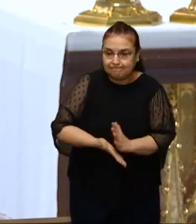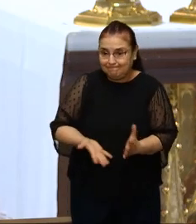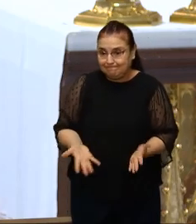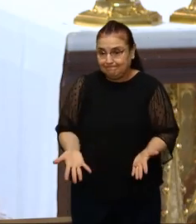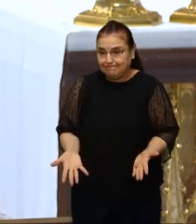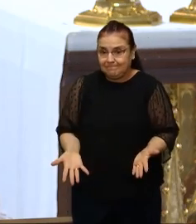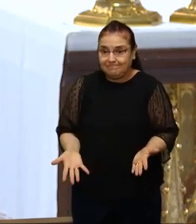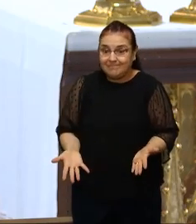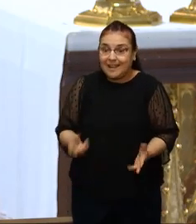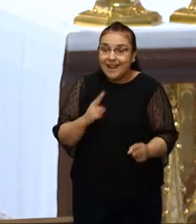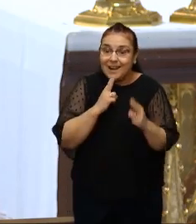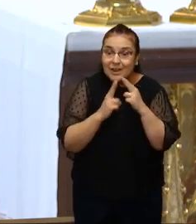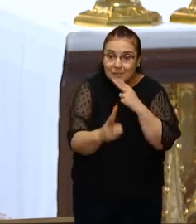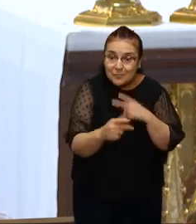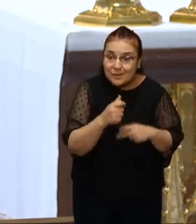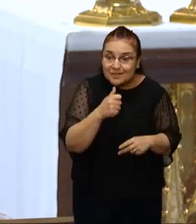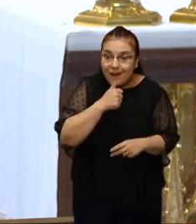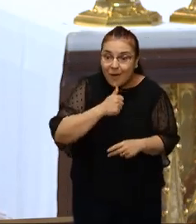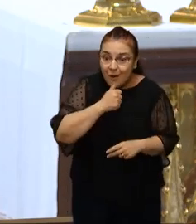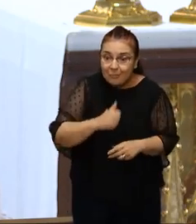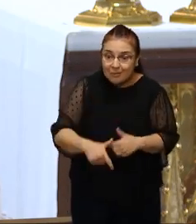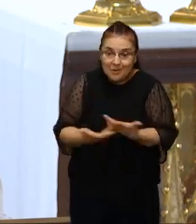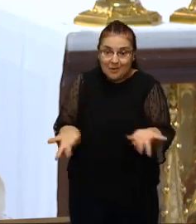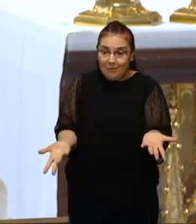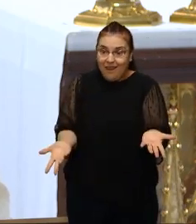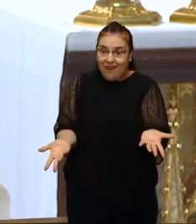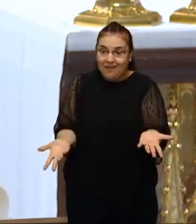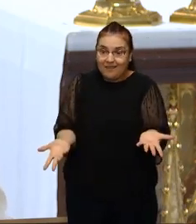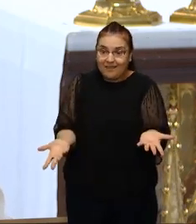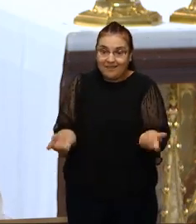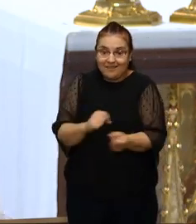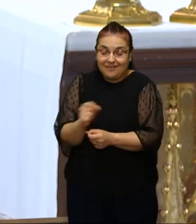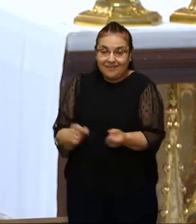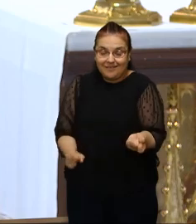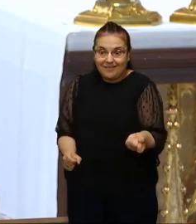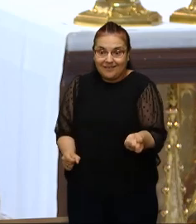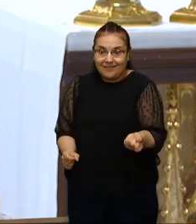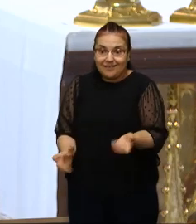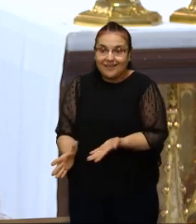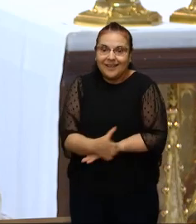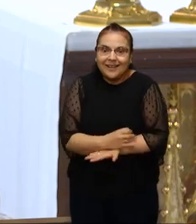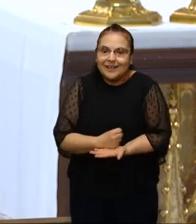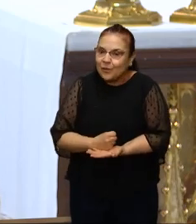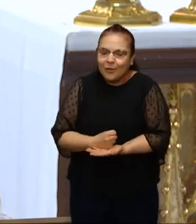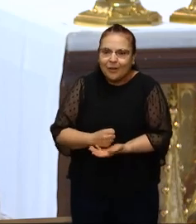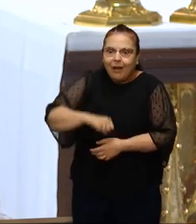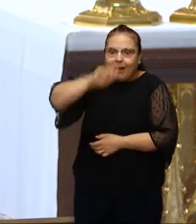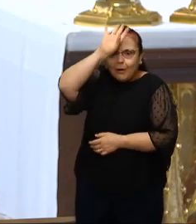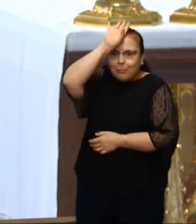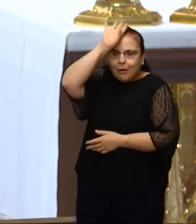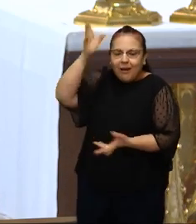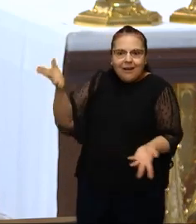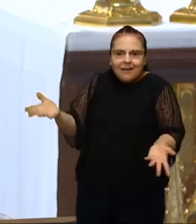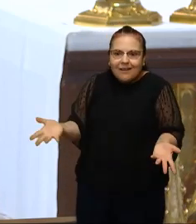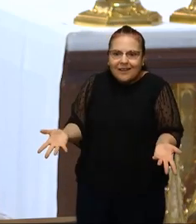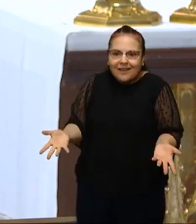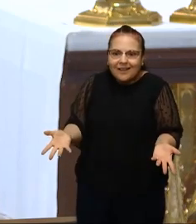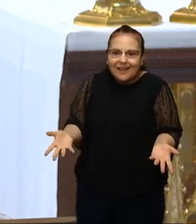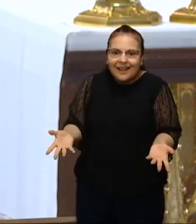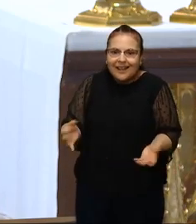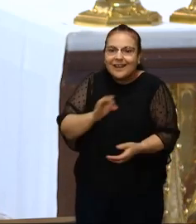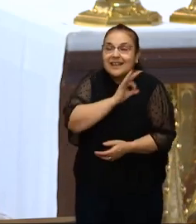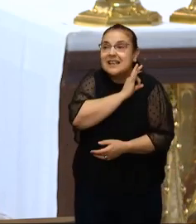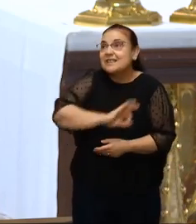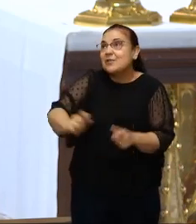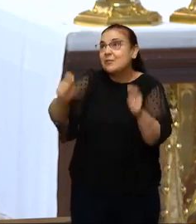Y la respuesta de Job es la que nos deja a todos de alguna manera sorprendidos, ¿no? El